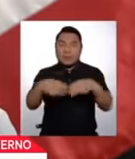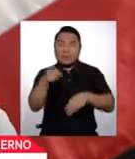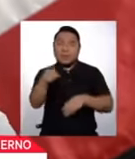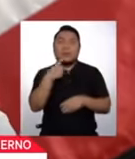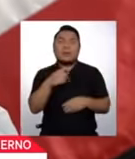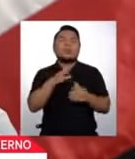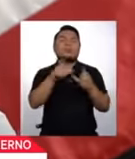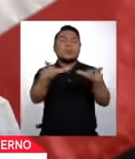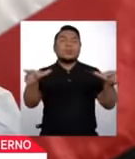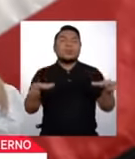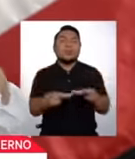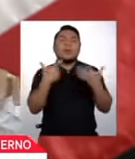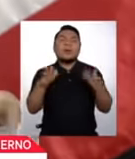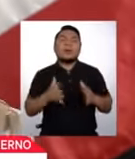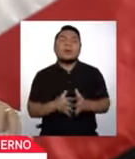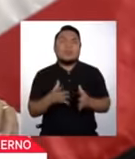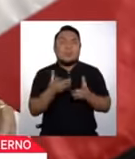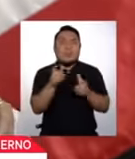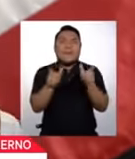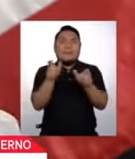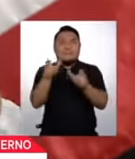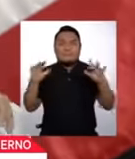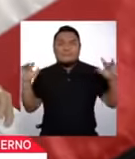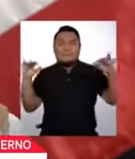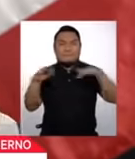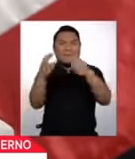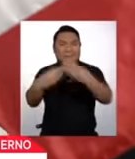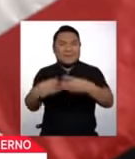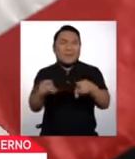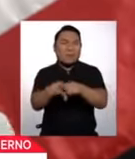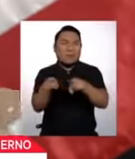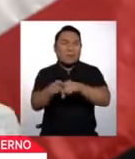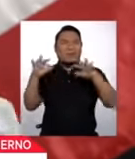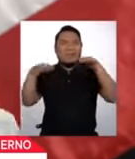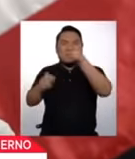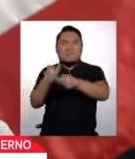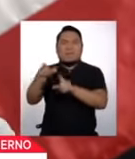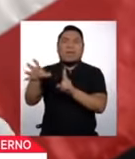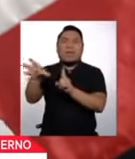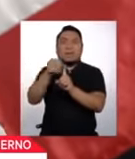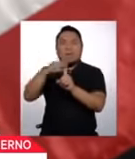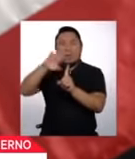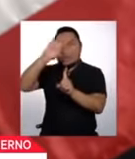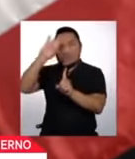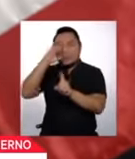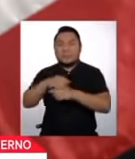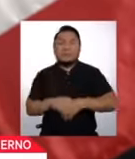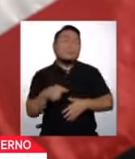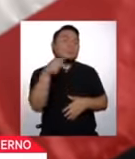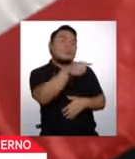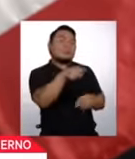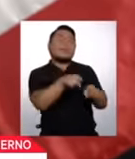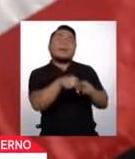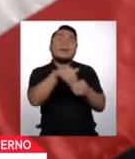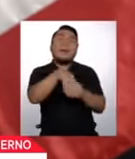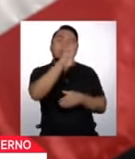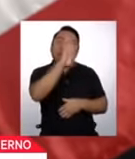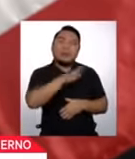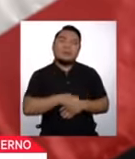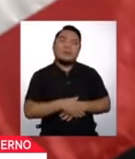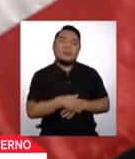son centros de aglomeración que permiten el contagio, los bancos, incluso para